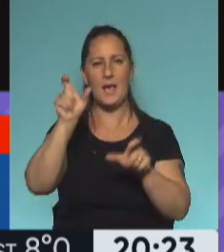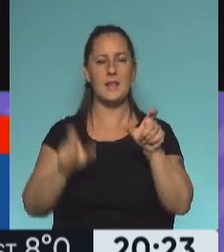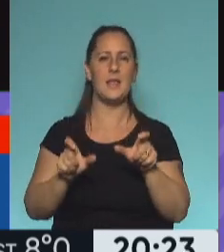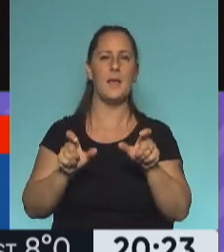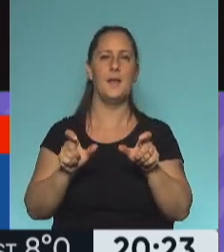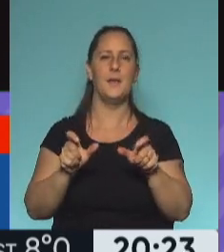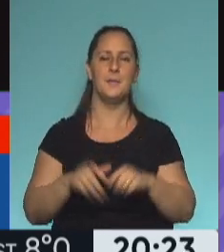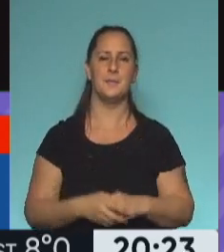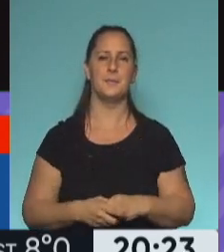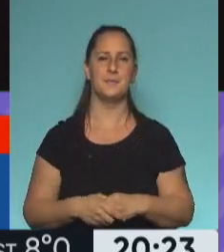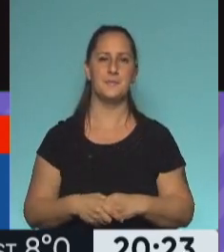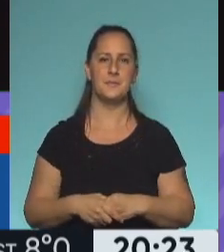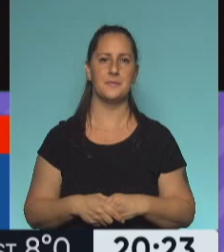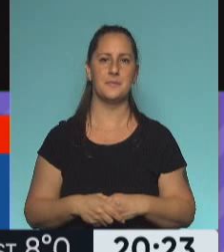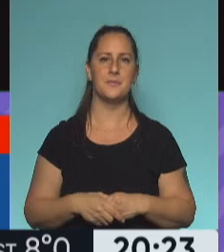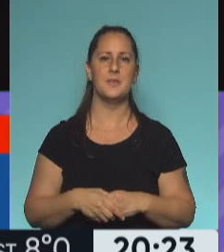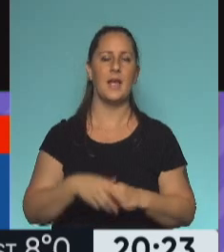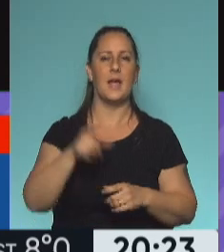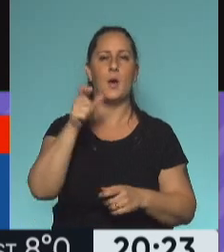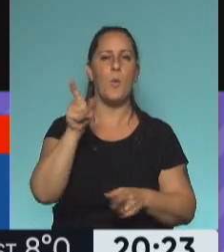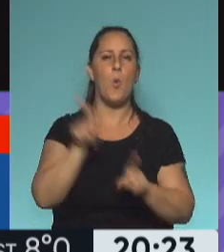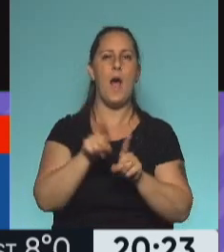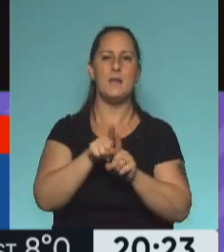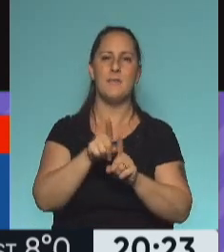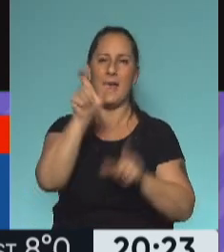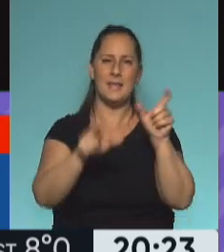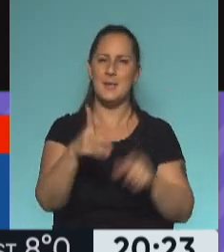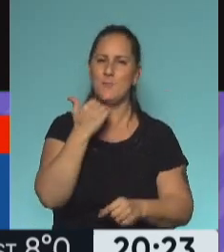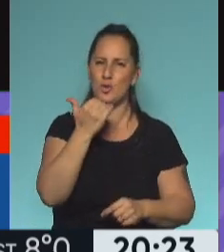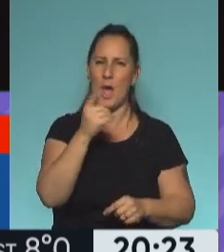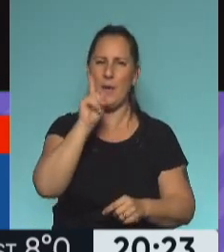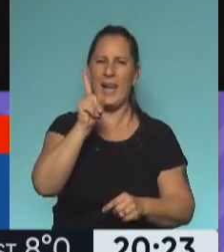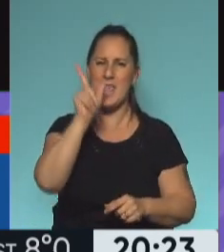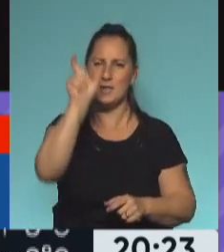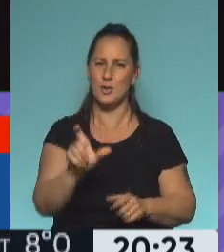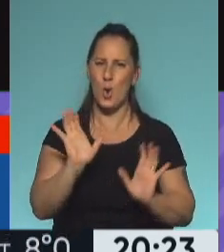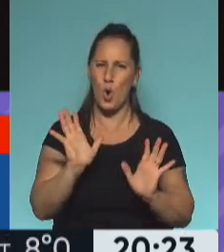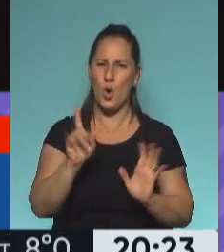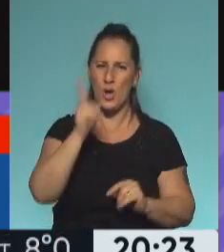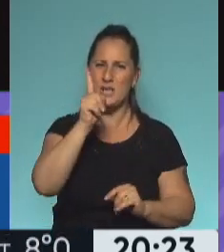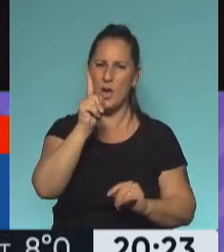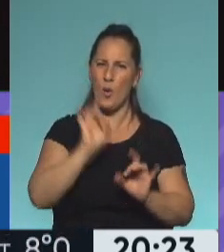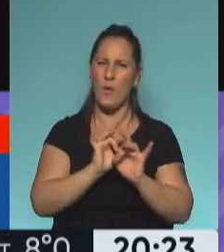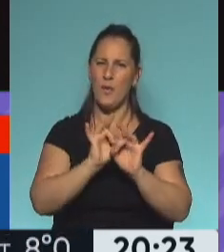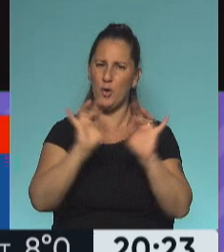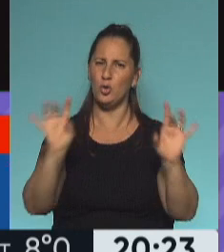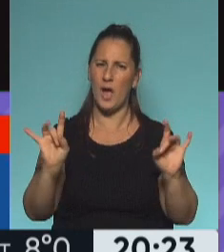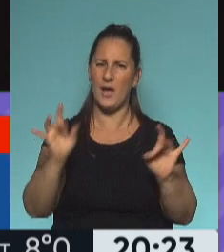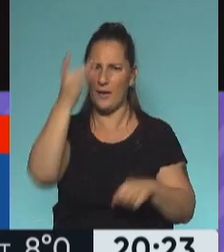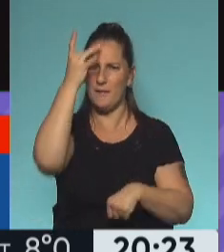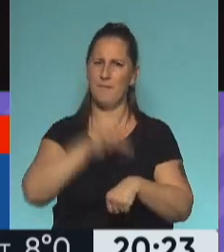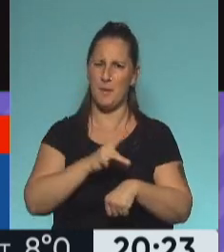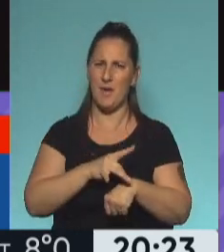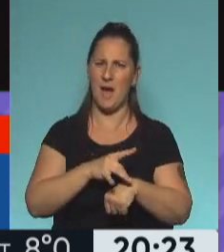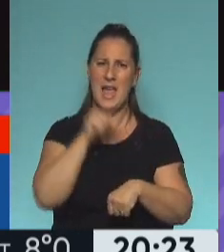es la baja noción del riesgo que uno corre. Con esta enfermedad es más